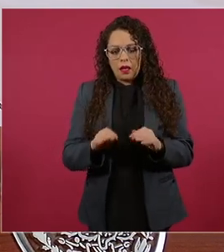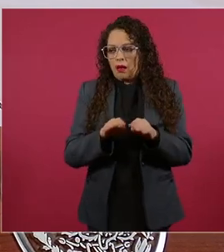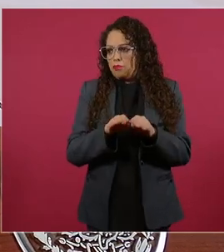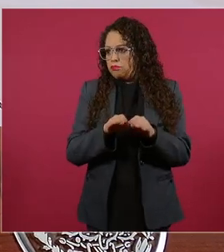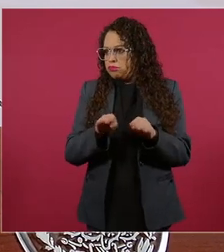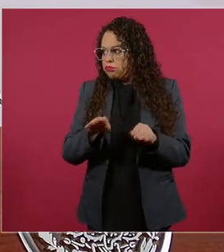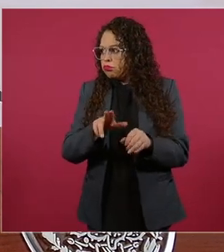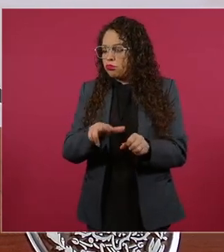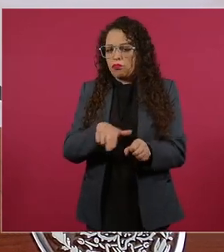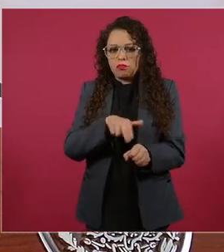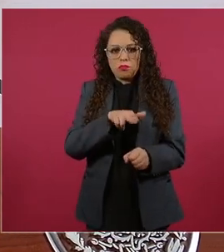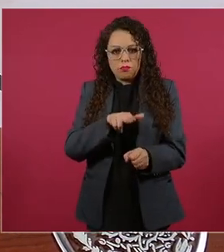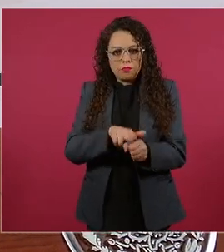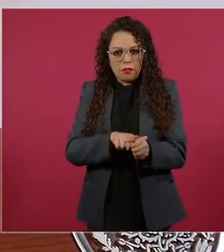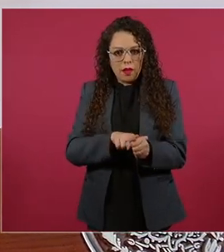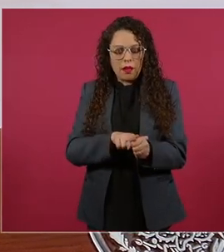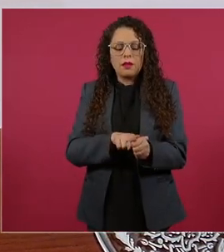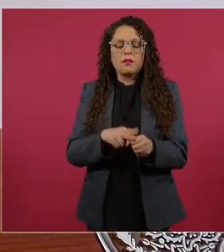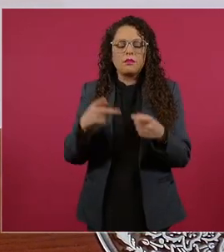en paz,